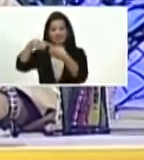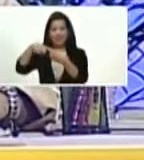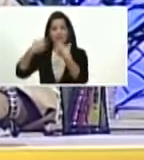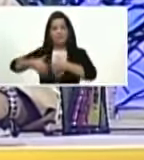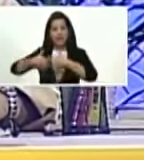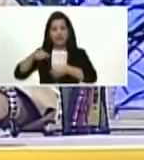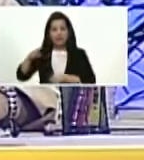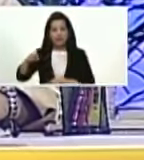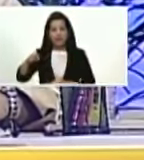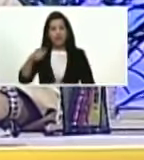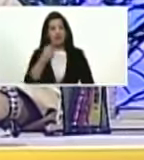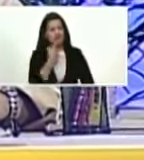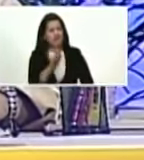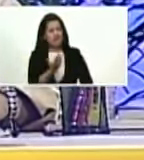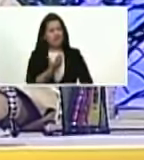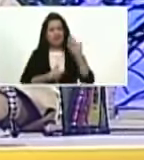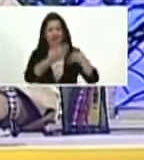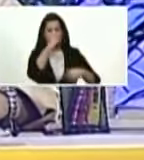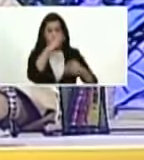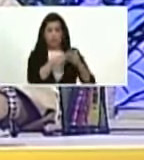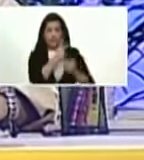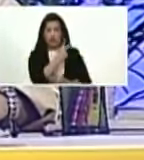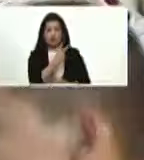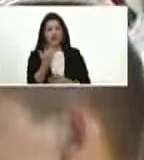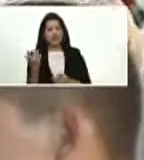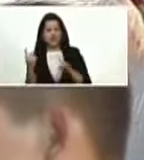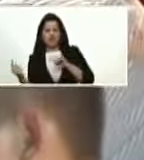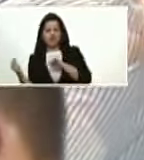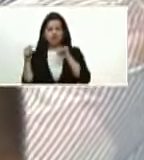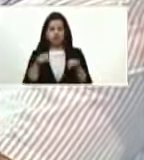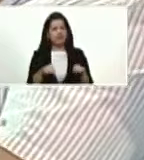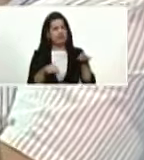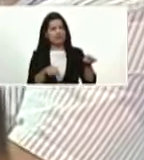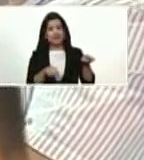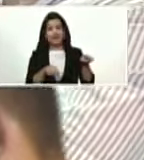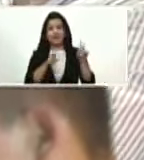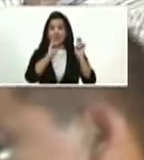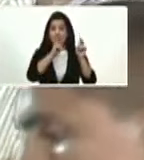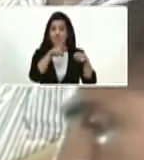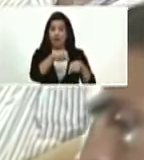logró el milagro de sustituir el cerebro,